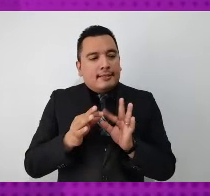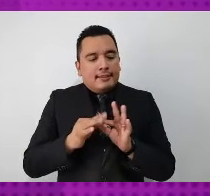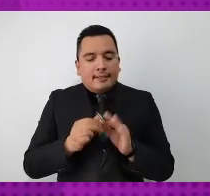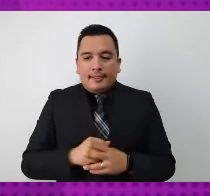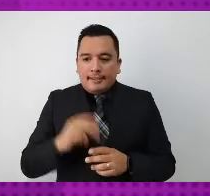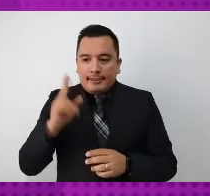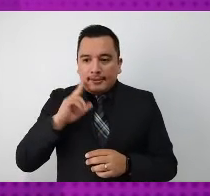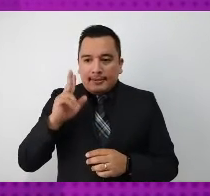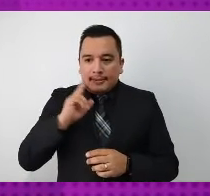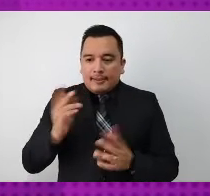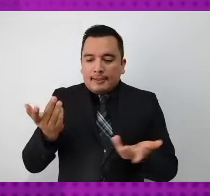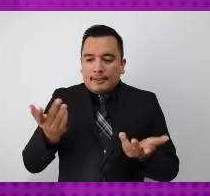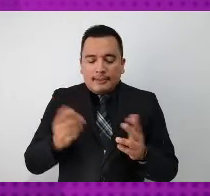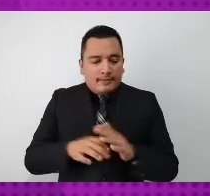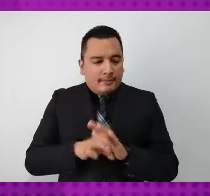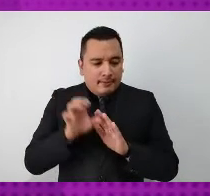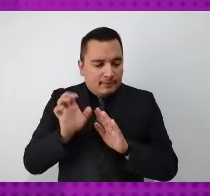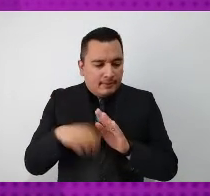este